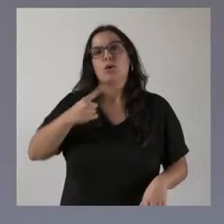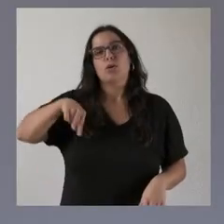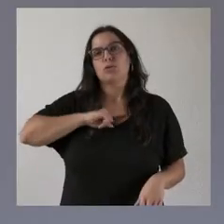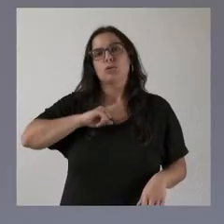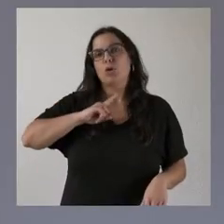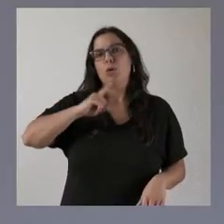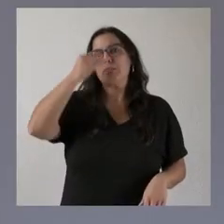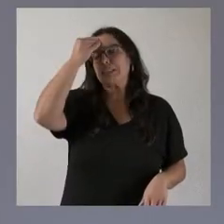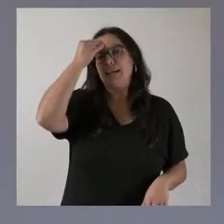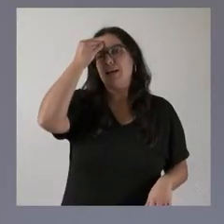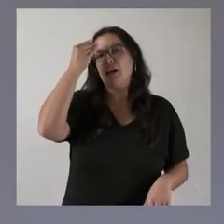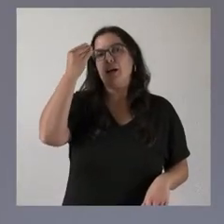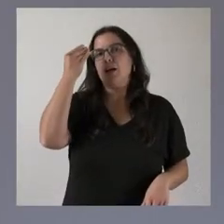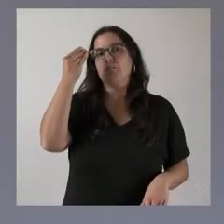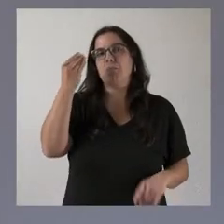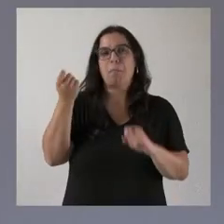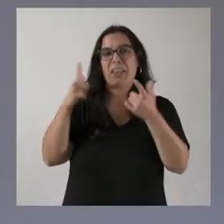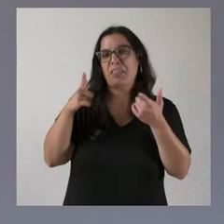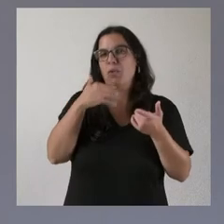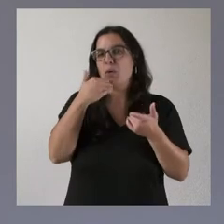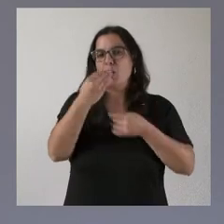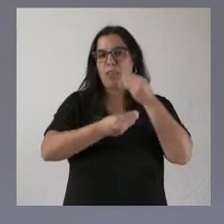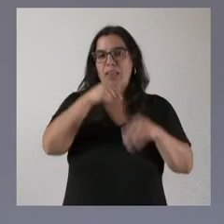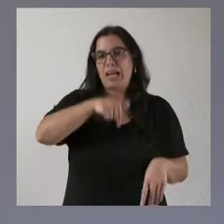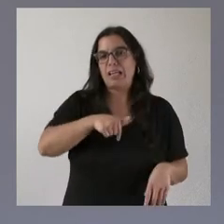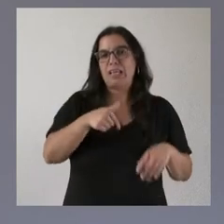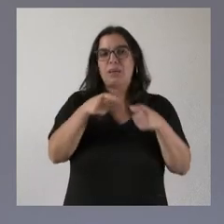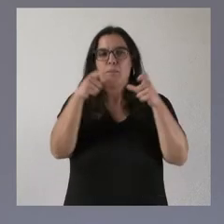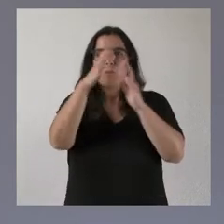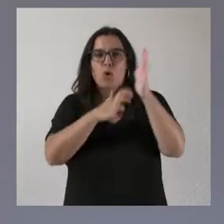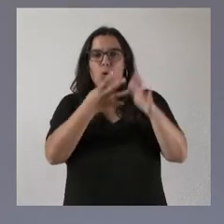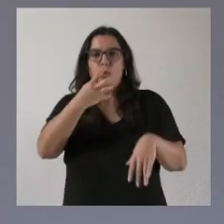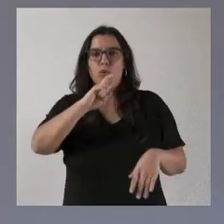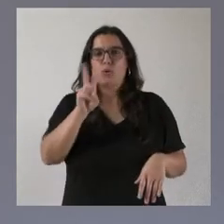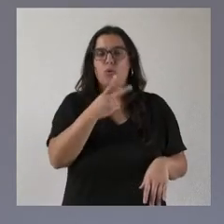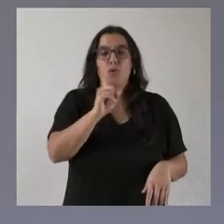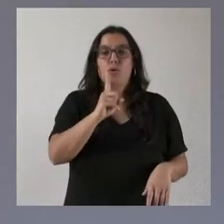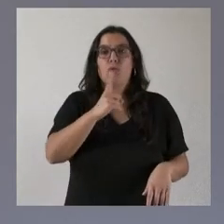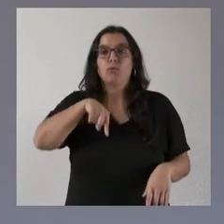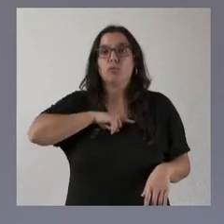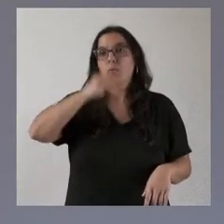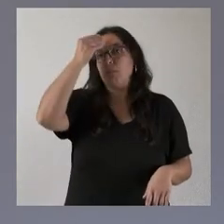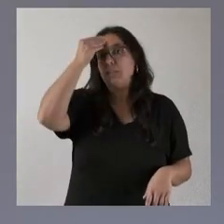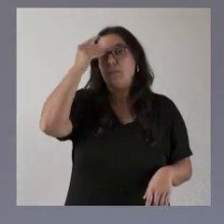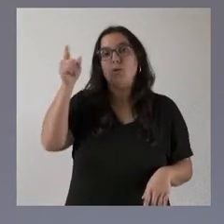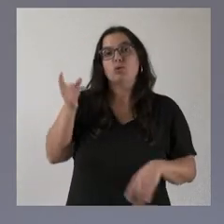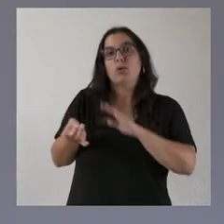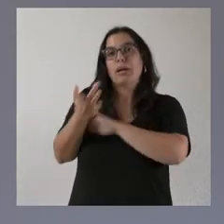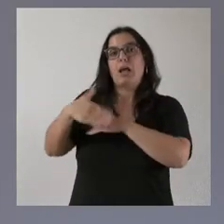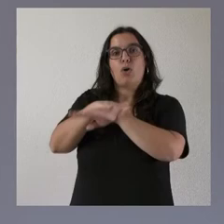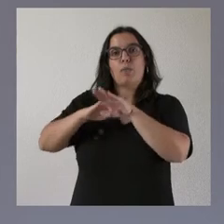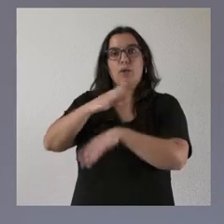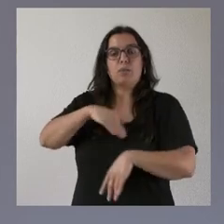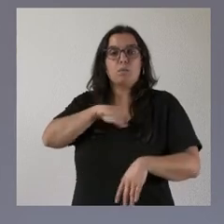planteado ninguna medida de ese estilo del bolo de los 400 euros el es una medida que puso en marcha el gobierno